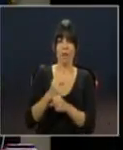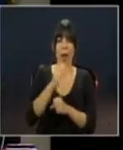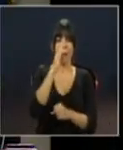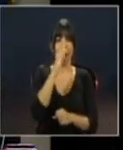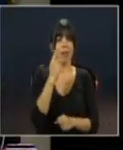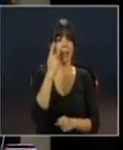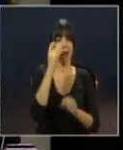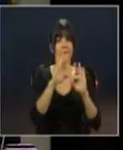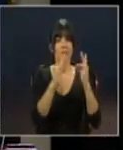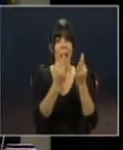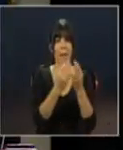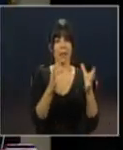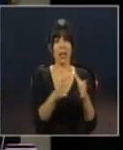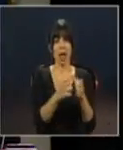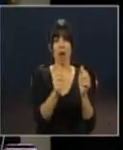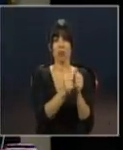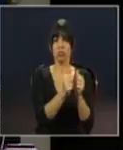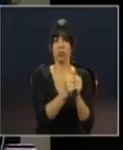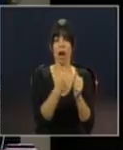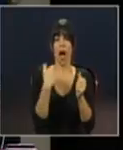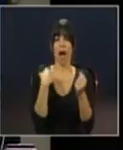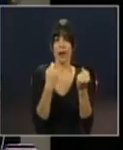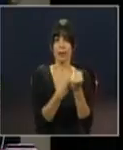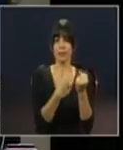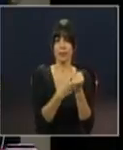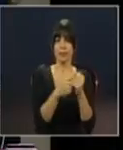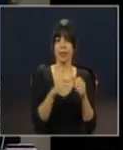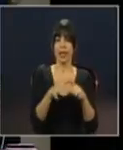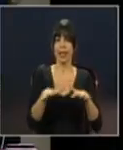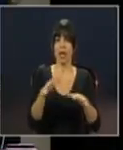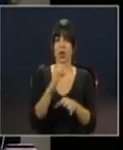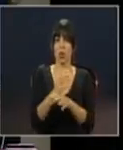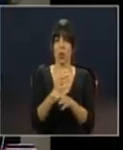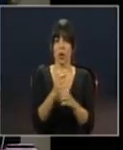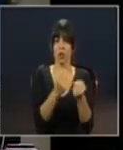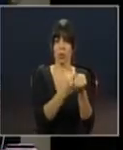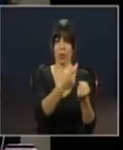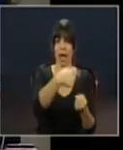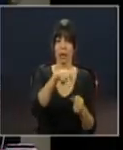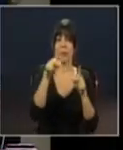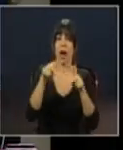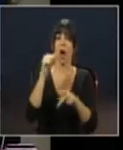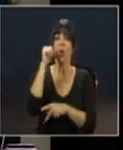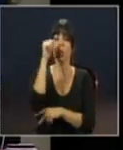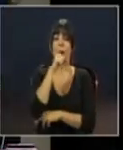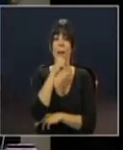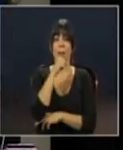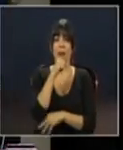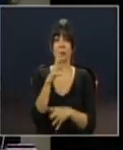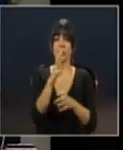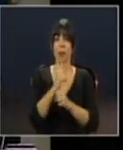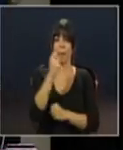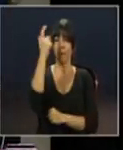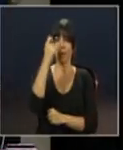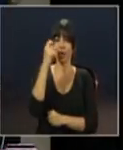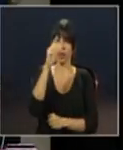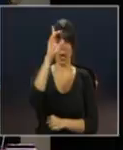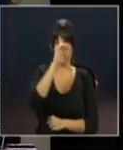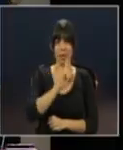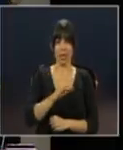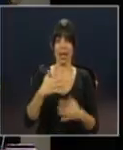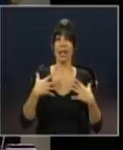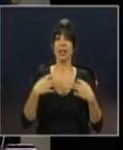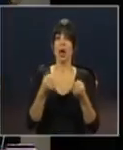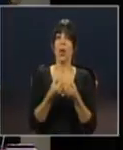padres de familia acompañados por una adecuada red de cuidado, de personas adultas mayores cubiertas por pensiones dignas y por una